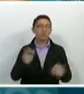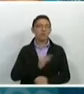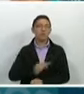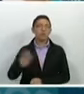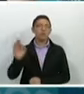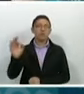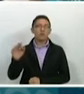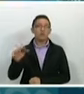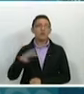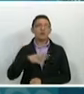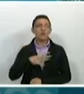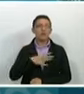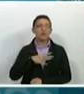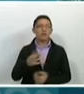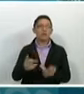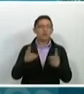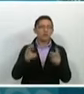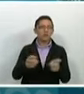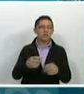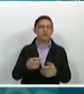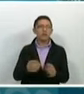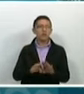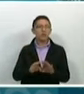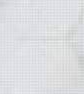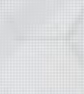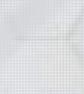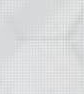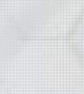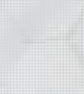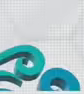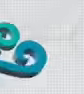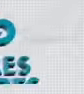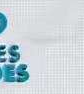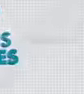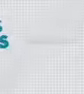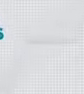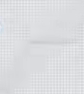los ámbitos de vacunación que puedan darse. Juntos saldremos adelante.